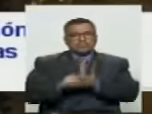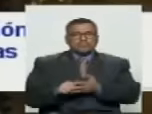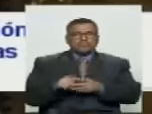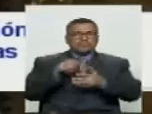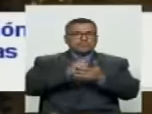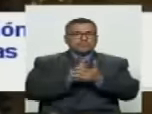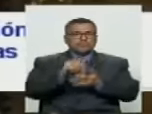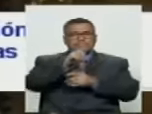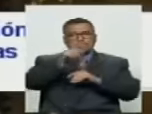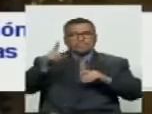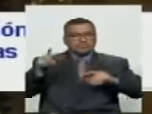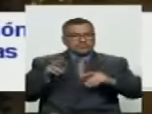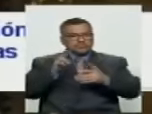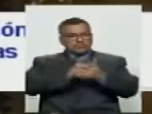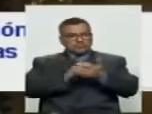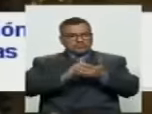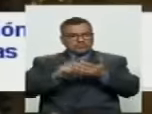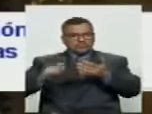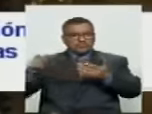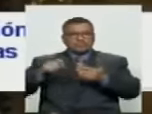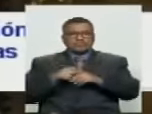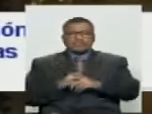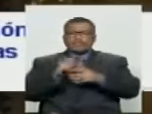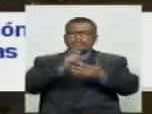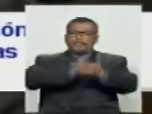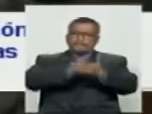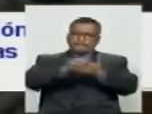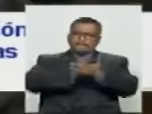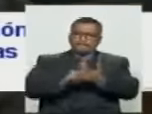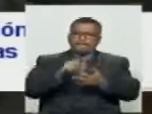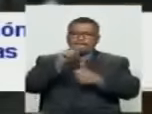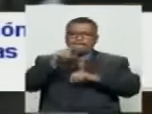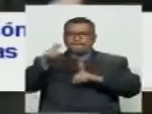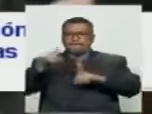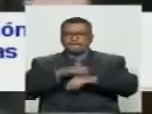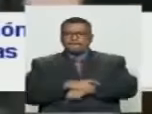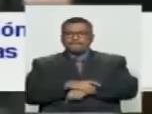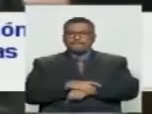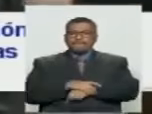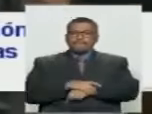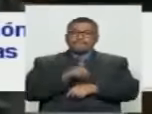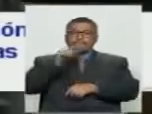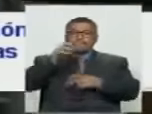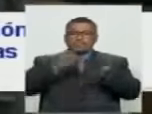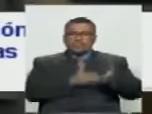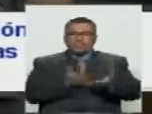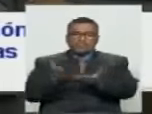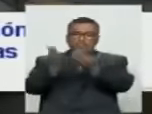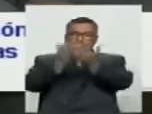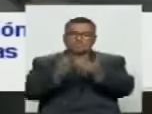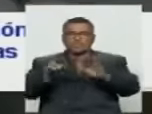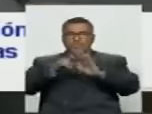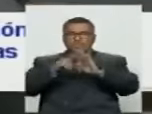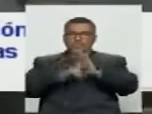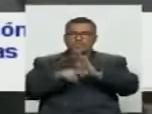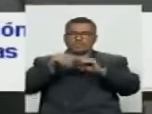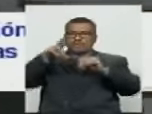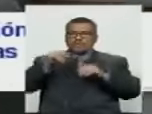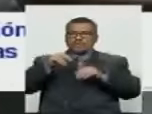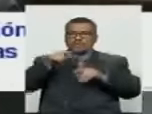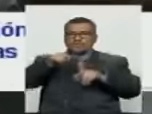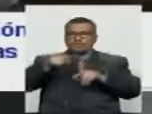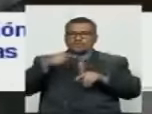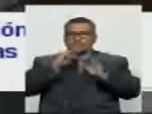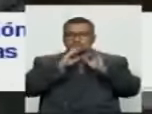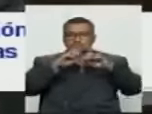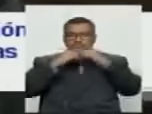el artículo 11, quedando redactado en los siguientes términos. Artículo 11. El Servicio Autónomo de Registros y Notarías es